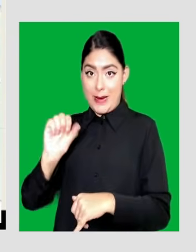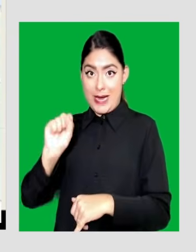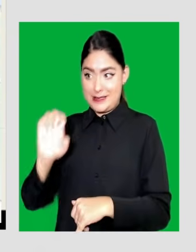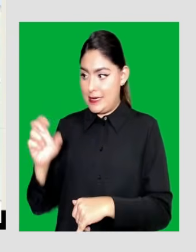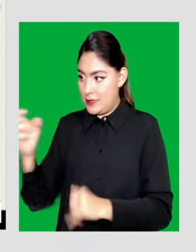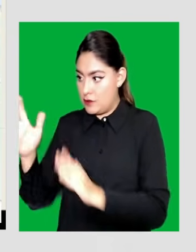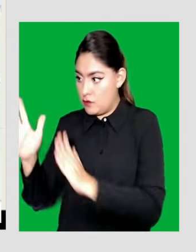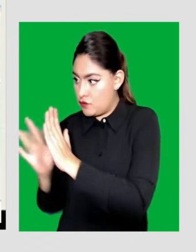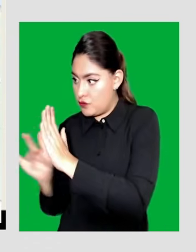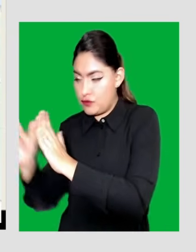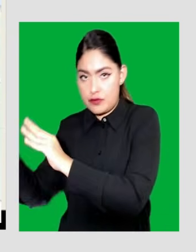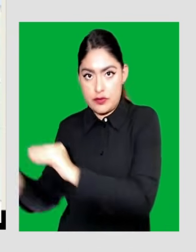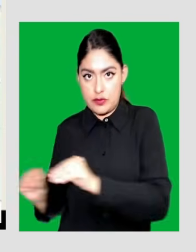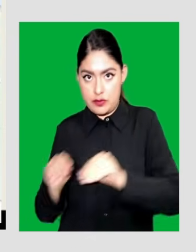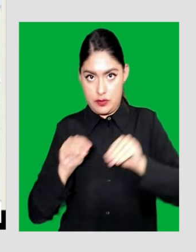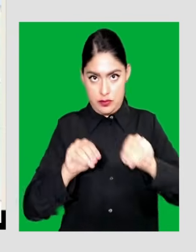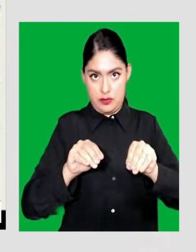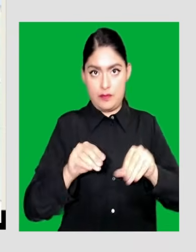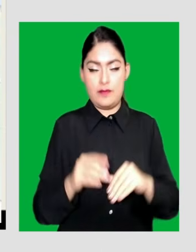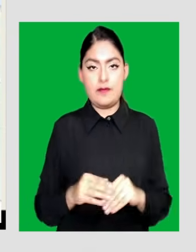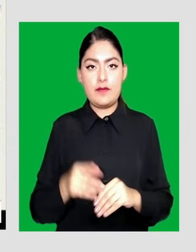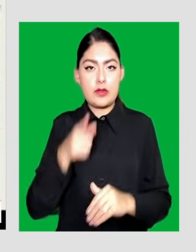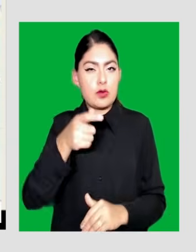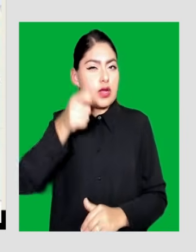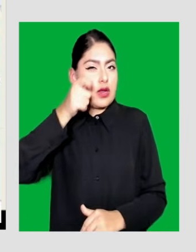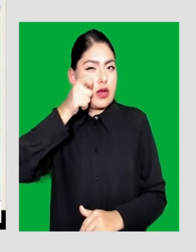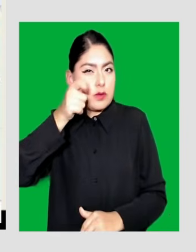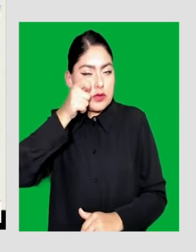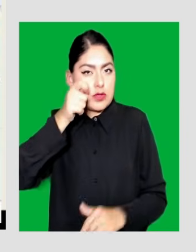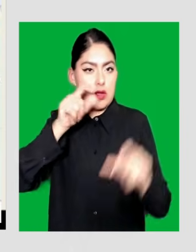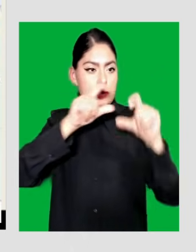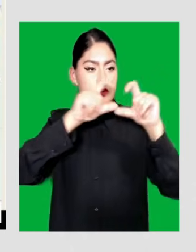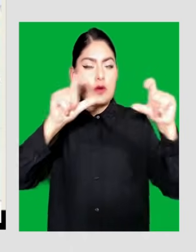Una vez guardado, ya tenemos nuestro proyecto con un nuevo nombre.